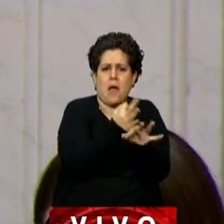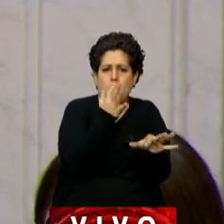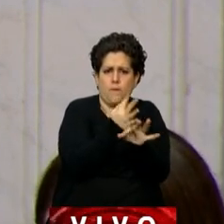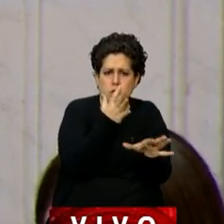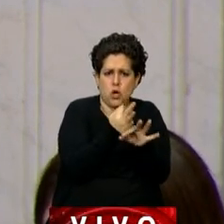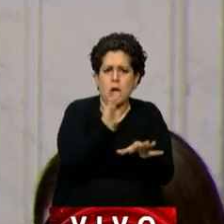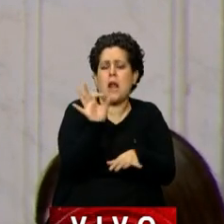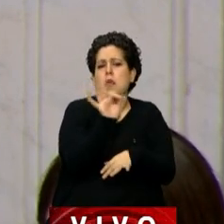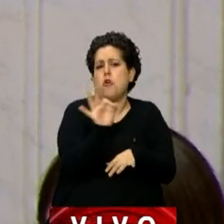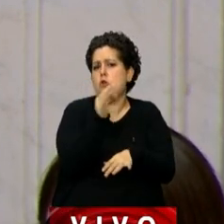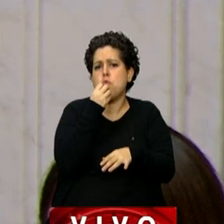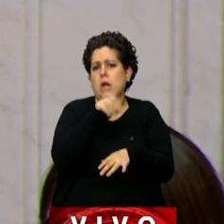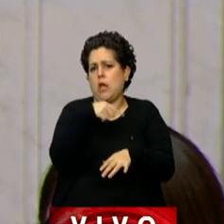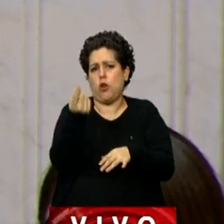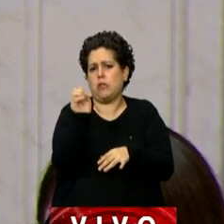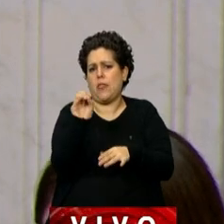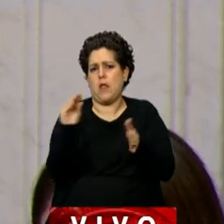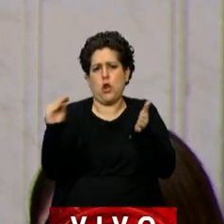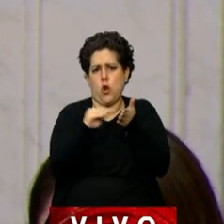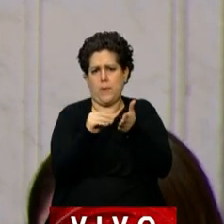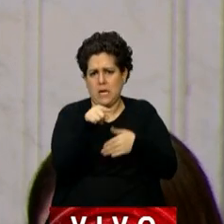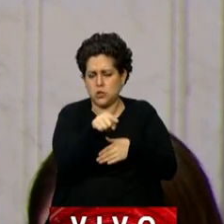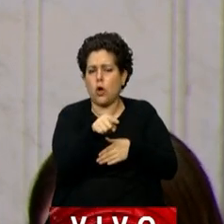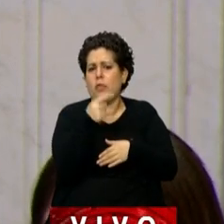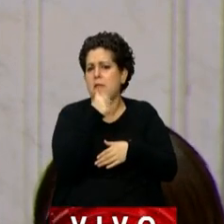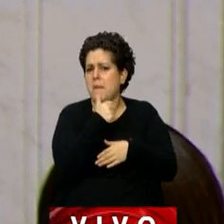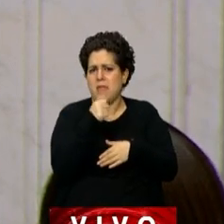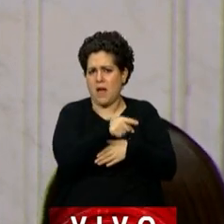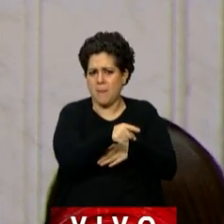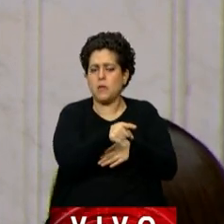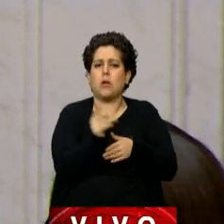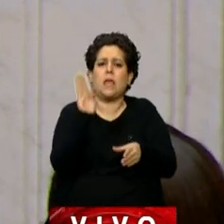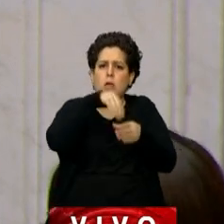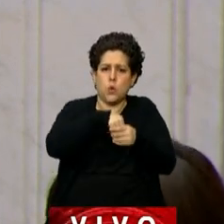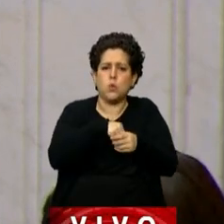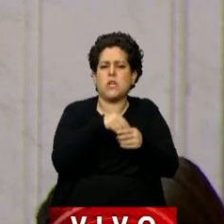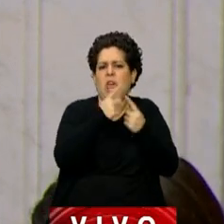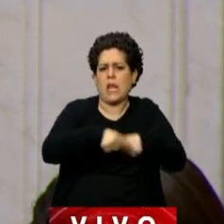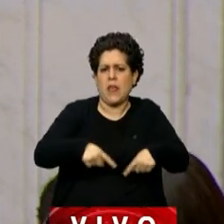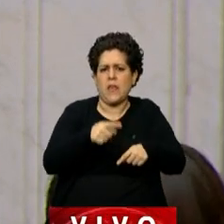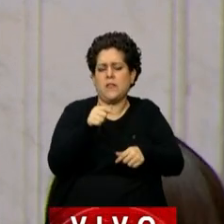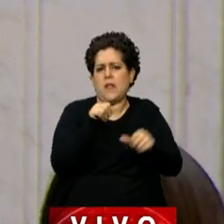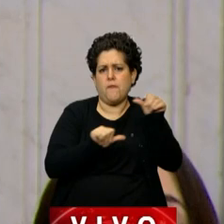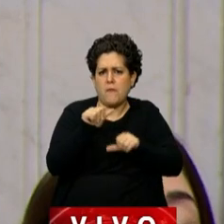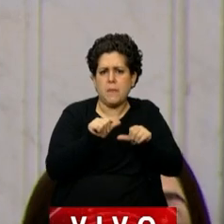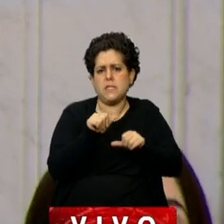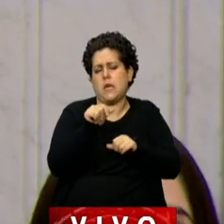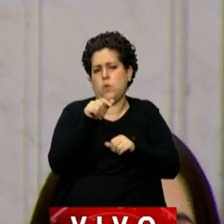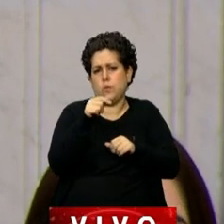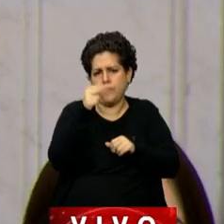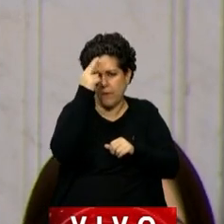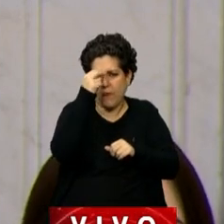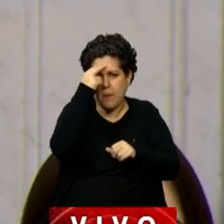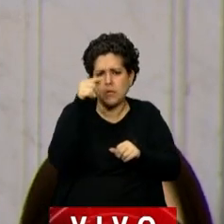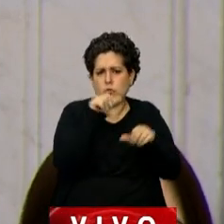o cualquier otra denominación abarcativa de los medicamentos que incluyan ingredientes farmacéuticos activos, entre paréntesis